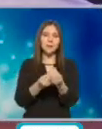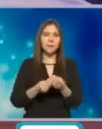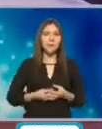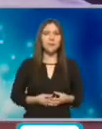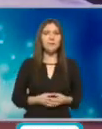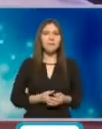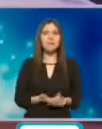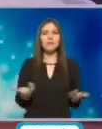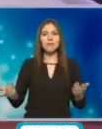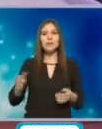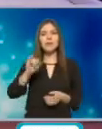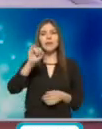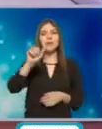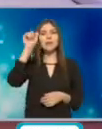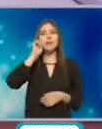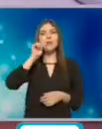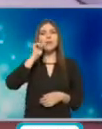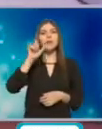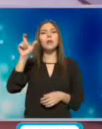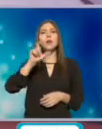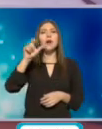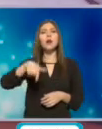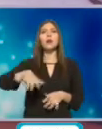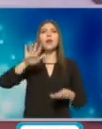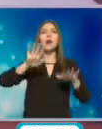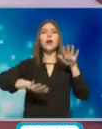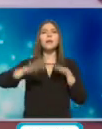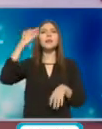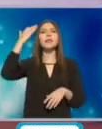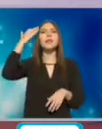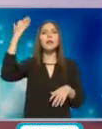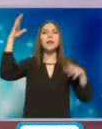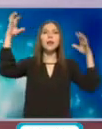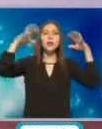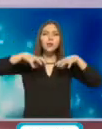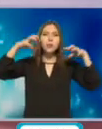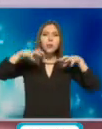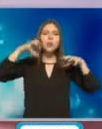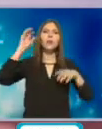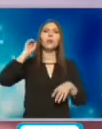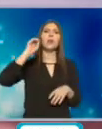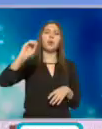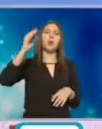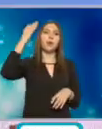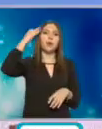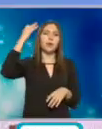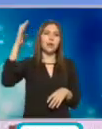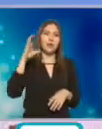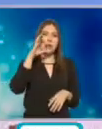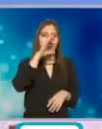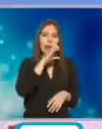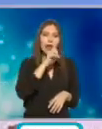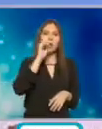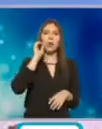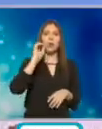sí, cada vez que llegan las lluvias, llega la temporada de calor, de frío, pues vienen de